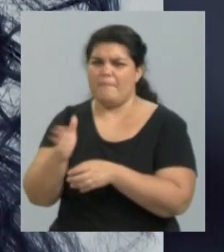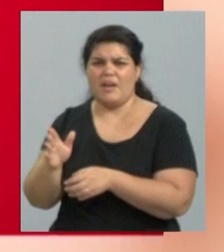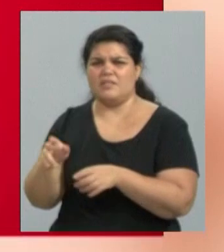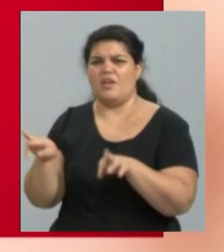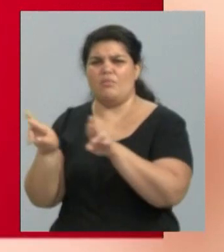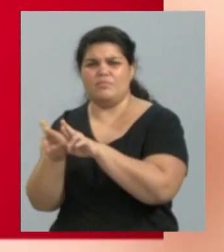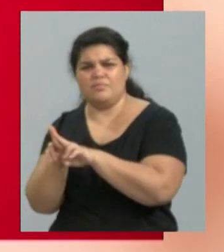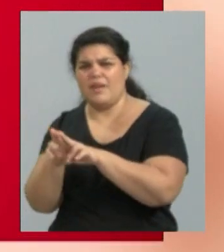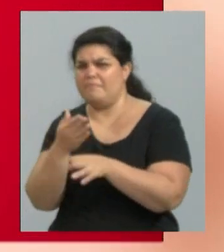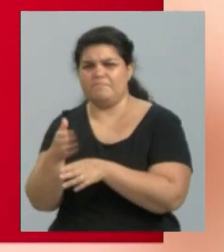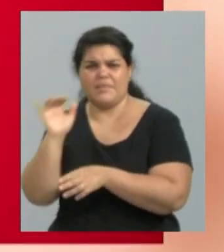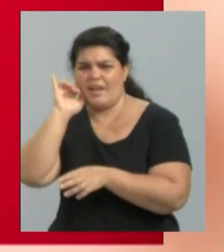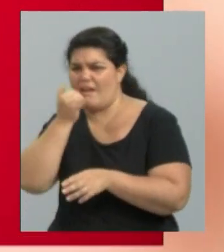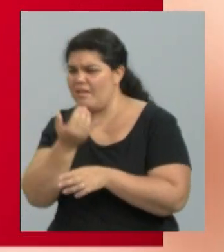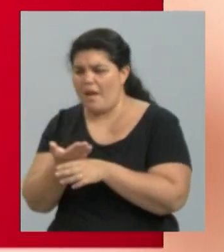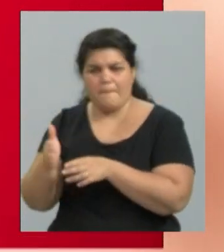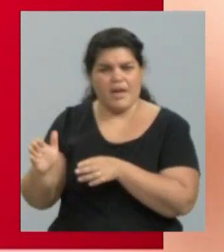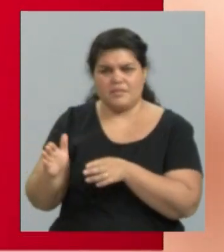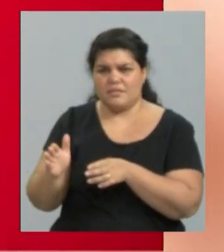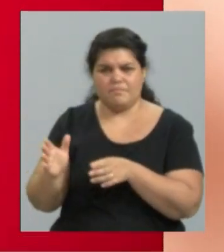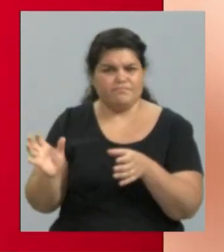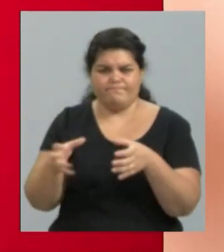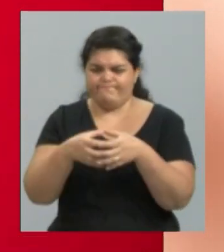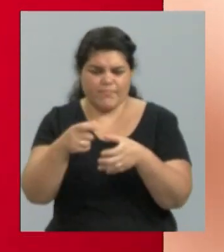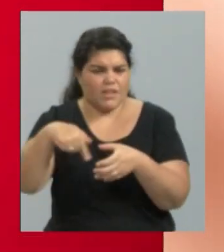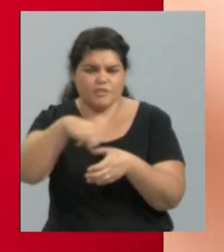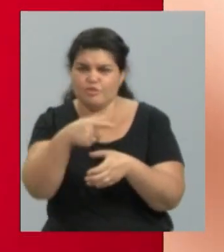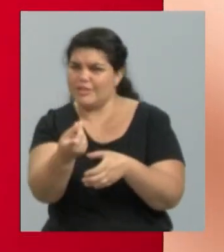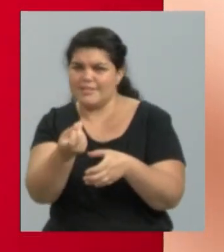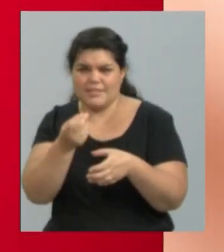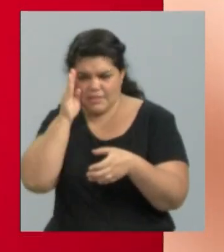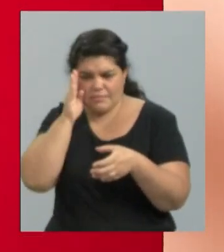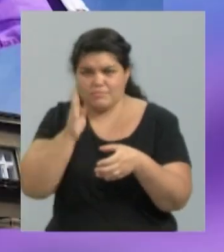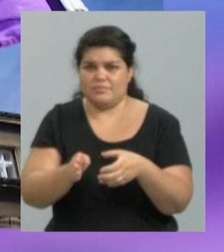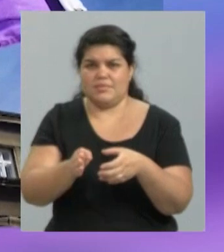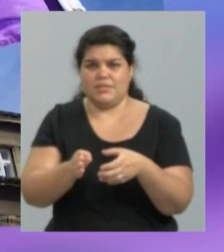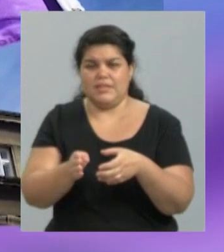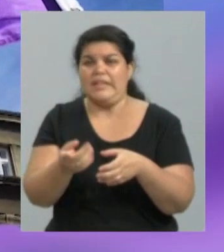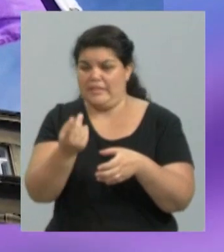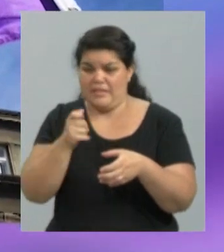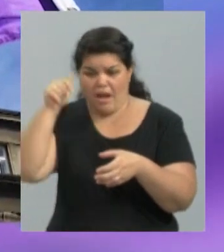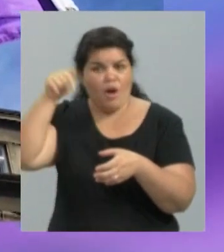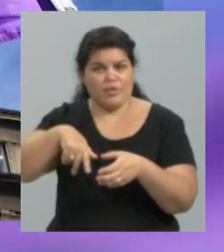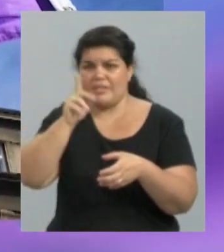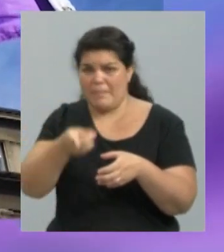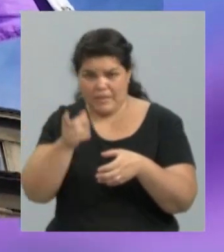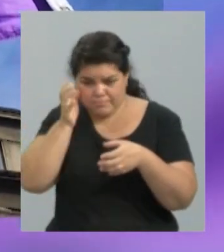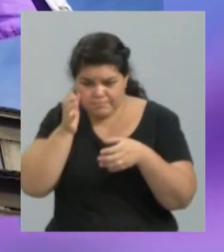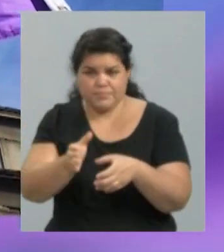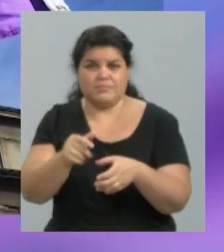que necesitaba ser resuelto, necesitaba ser abordado y necesita aún hoy en día ser